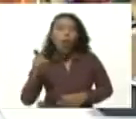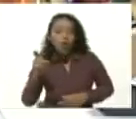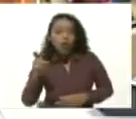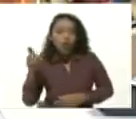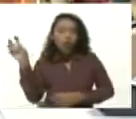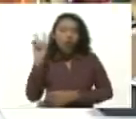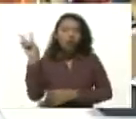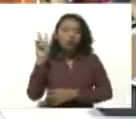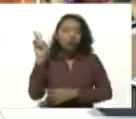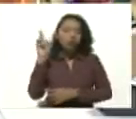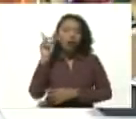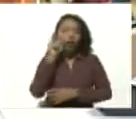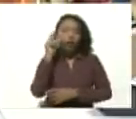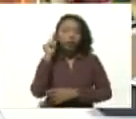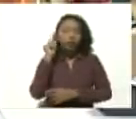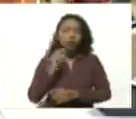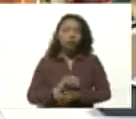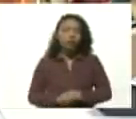venezolano.